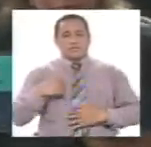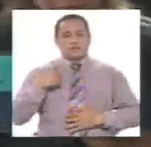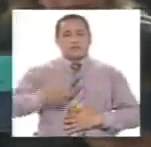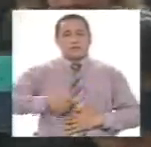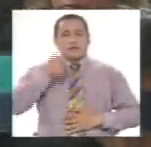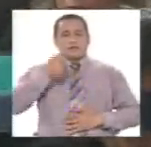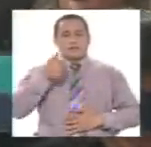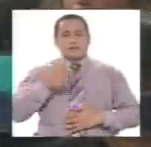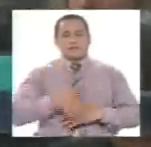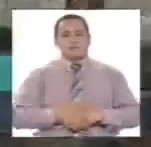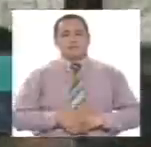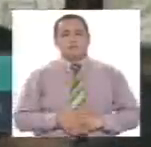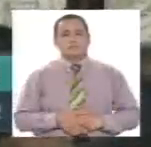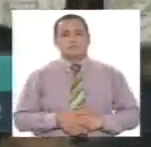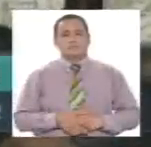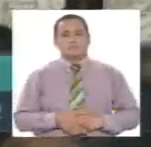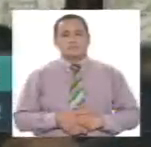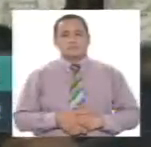Ministros.